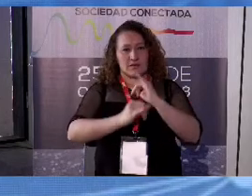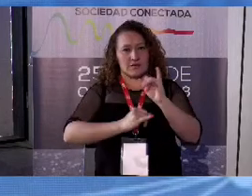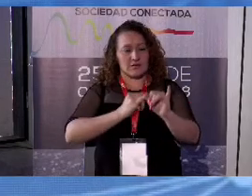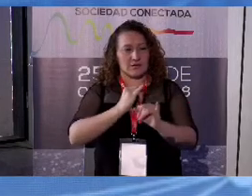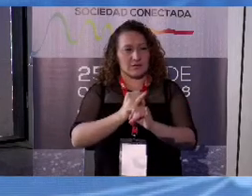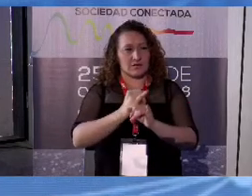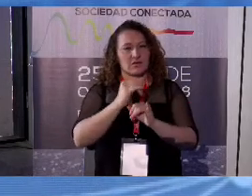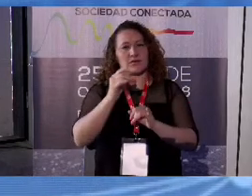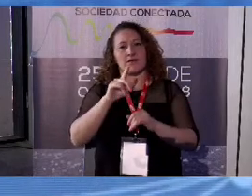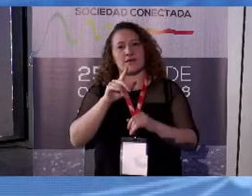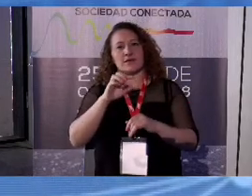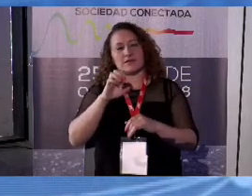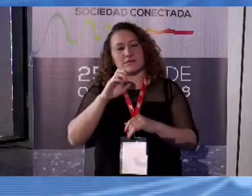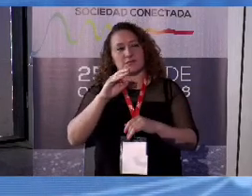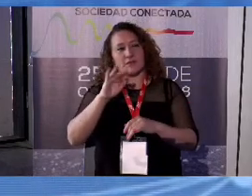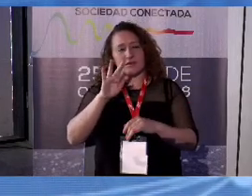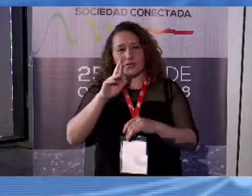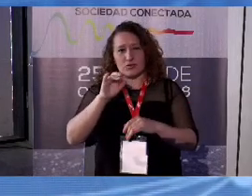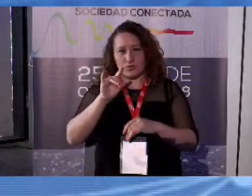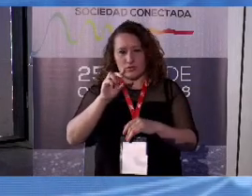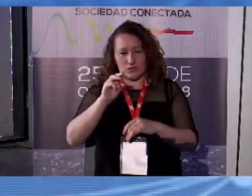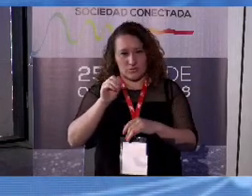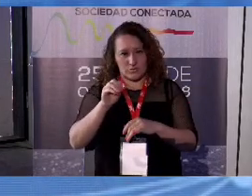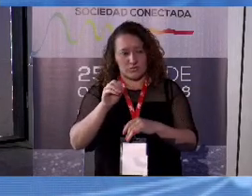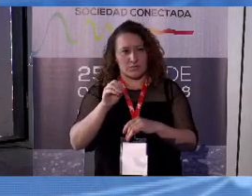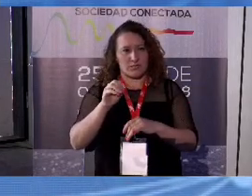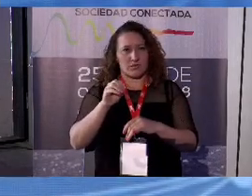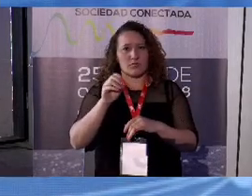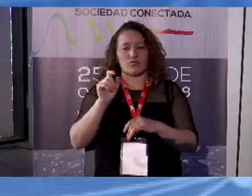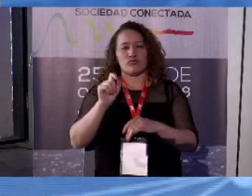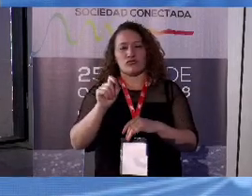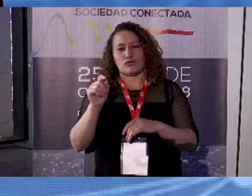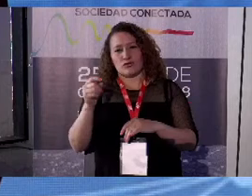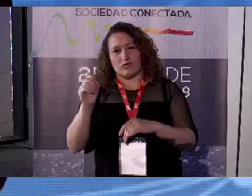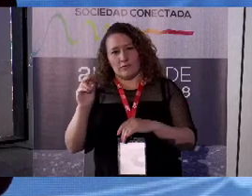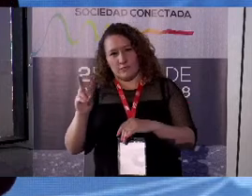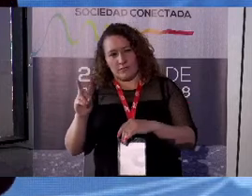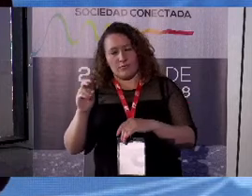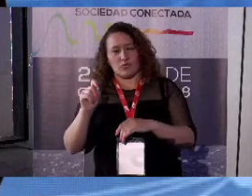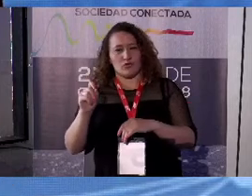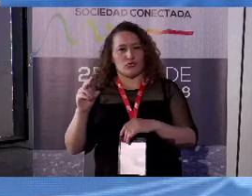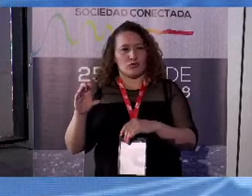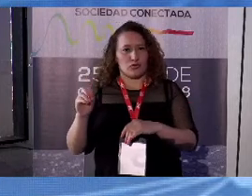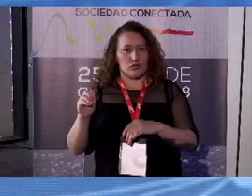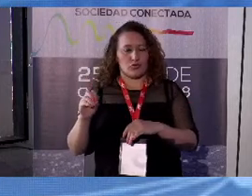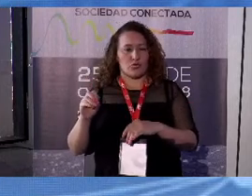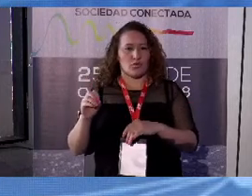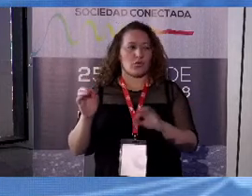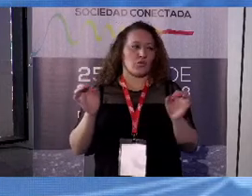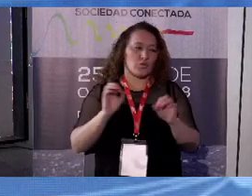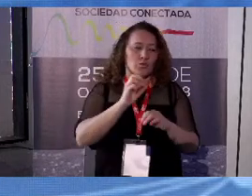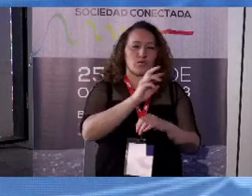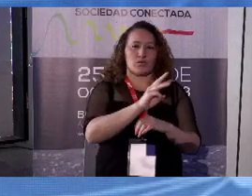spectrum congress.com Go perdón go.co y ww